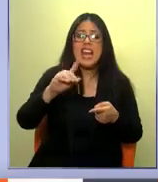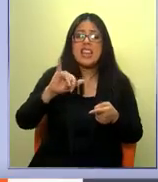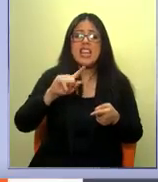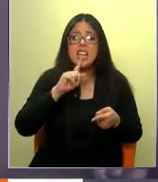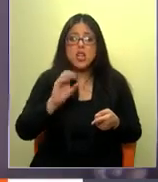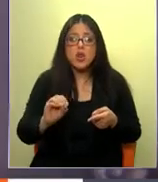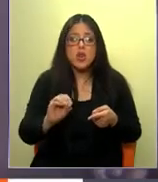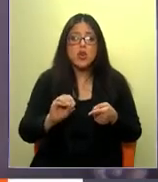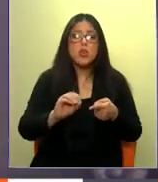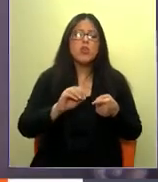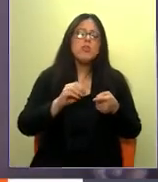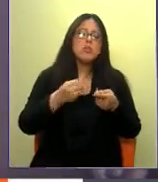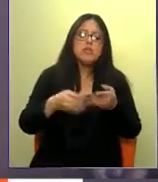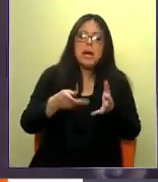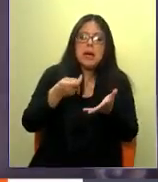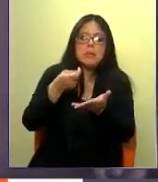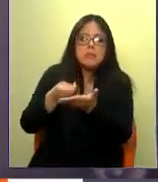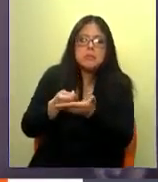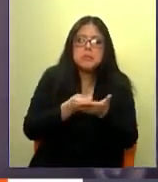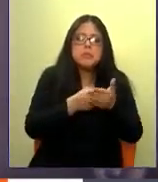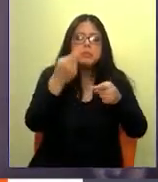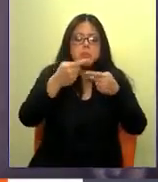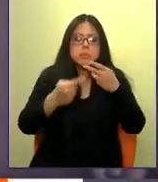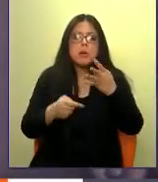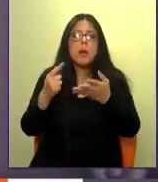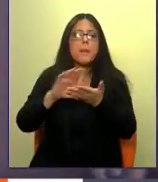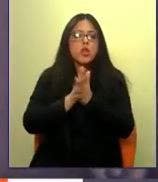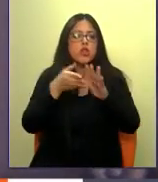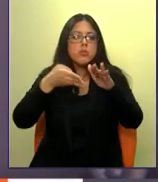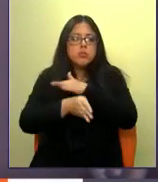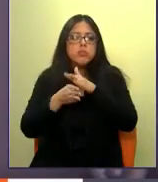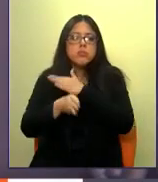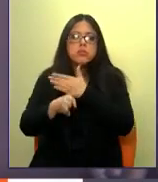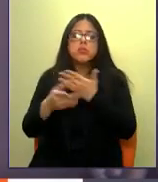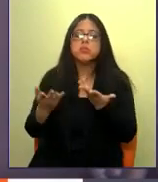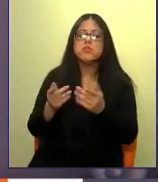a CERNAC.cl. El objetivo es evitar abusos de las empresas.